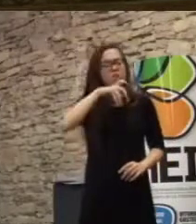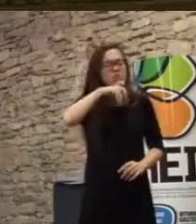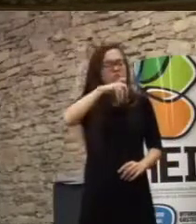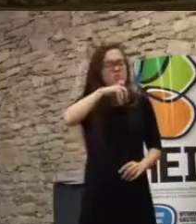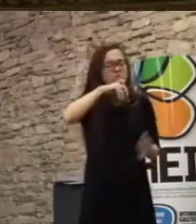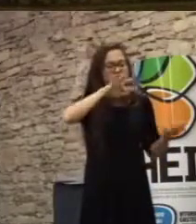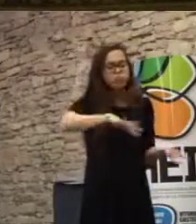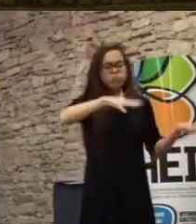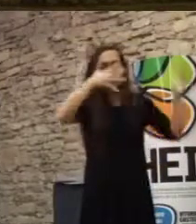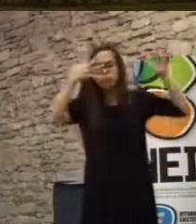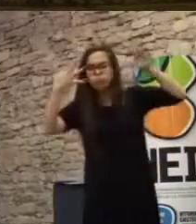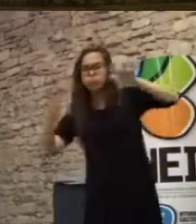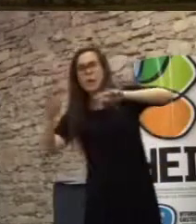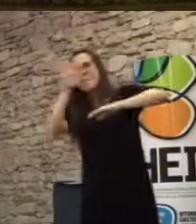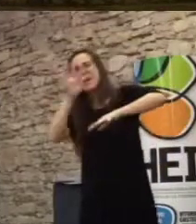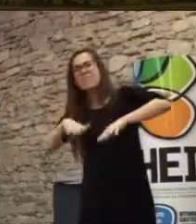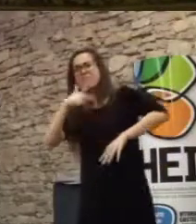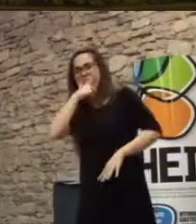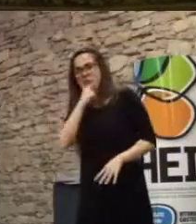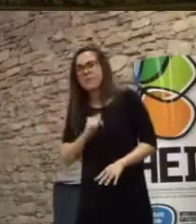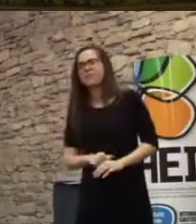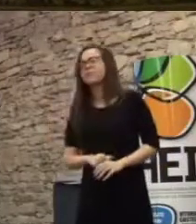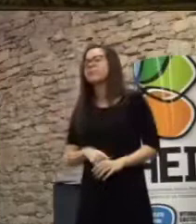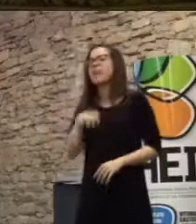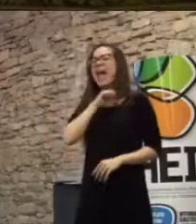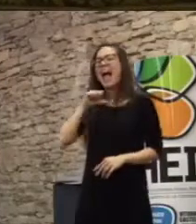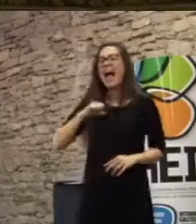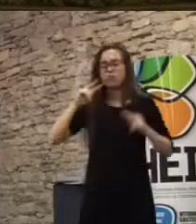sencillo así que tenemos aquí la ventana del auto conocimiento